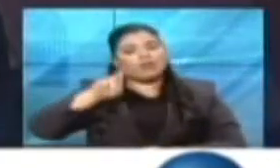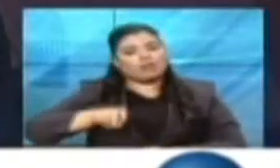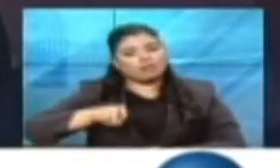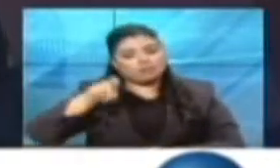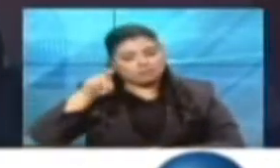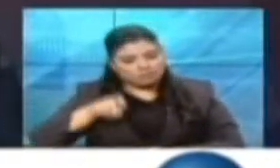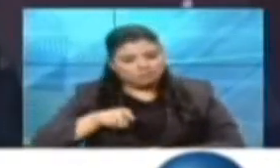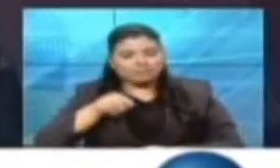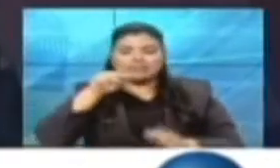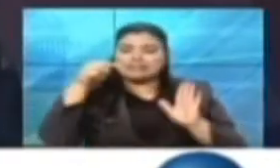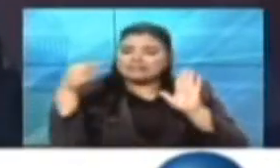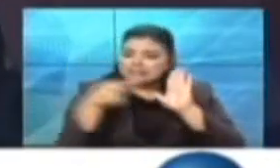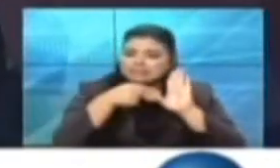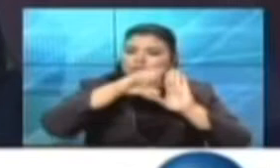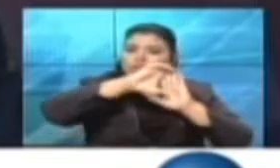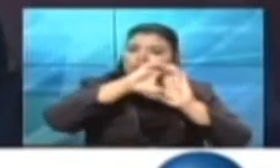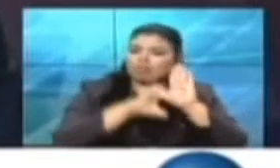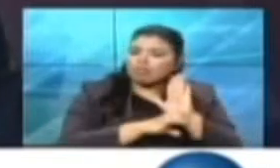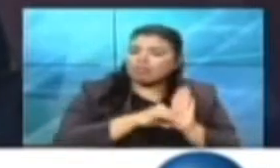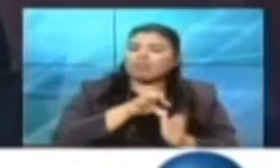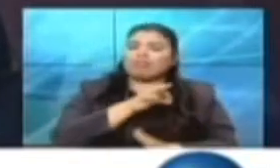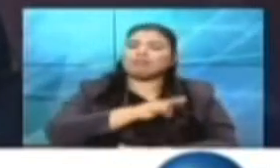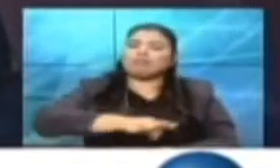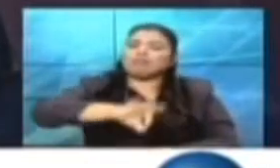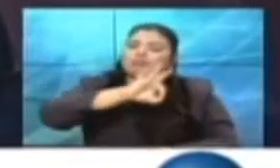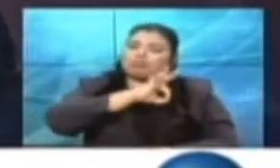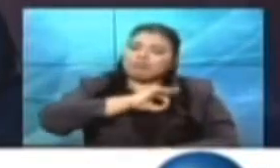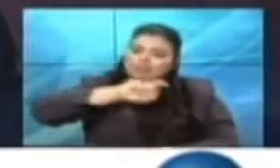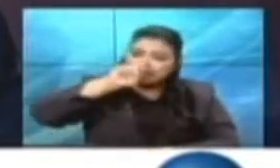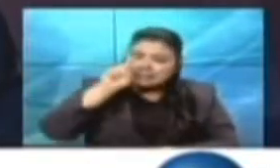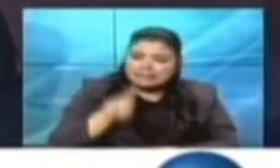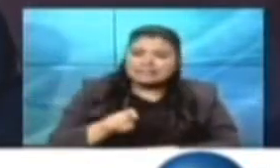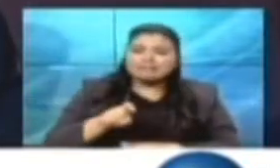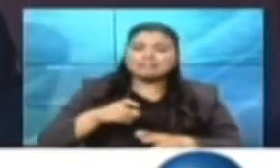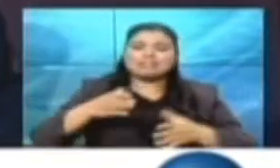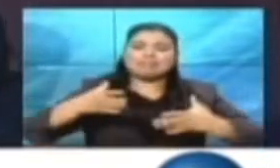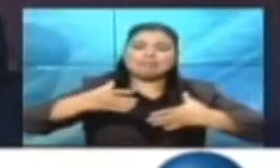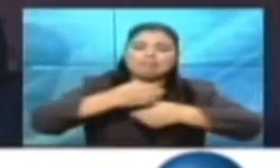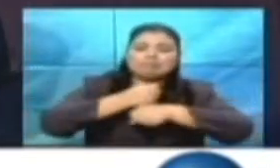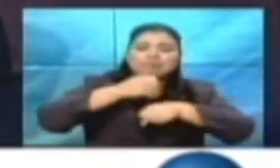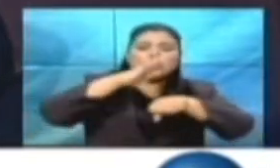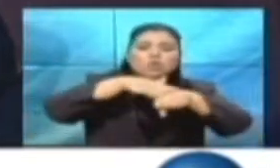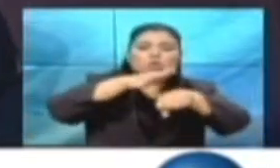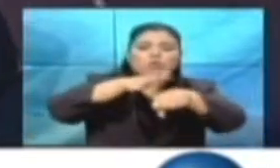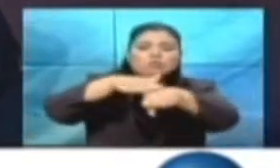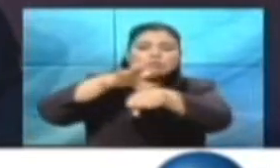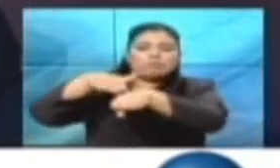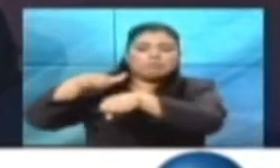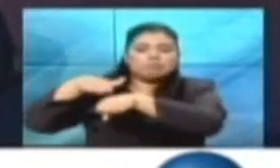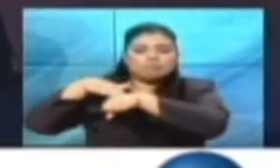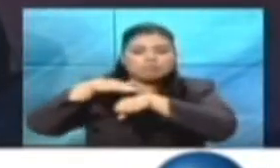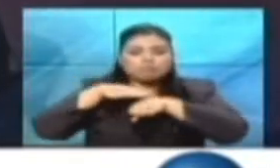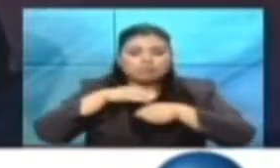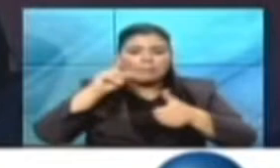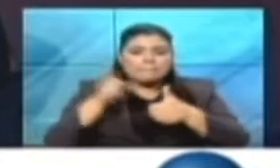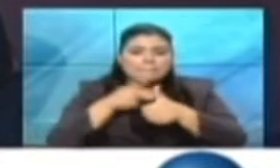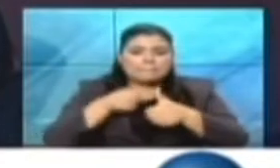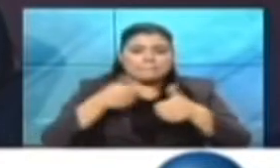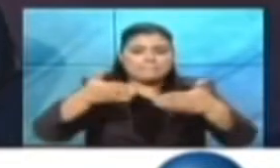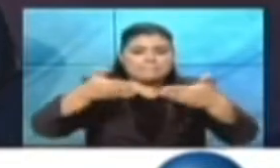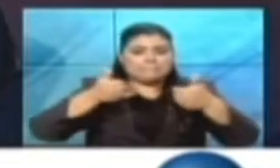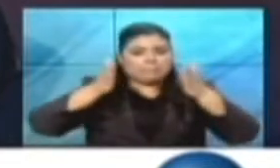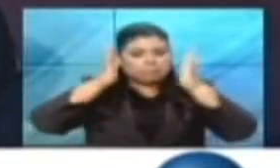esta constituyente originaria debe ser auto convocada por nuestro pueblo en